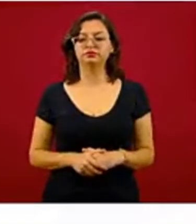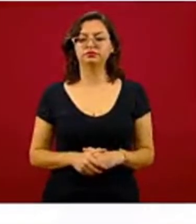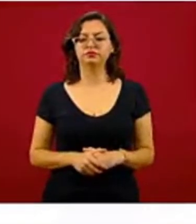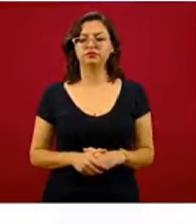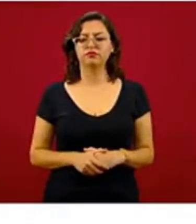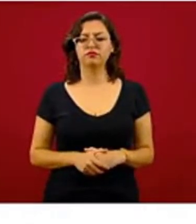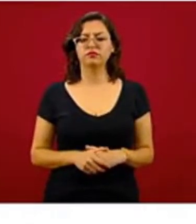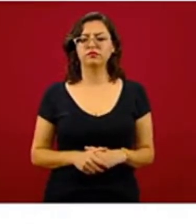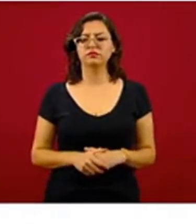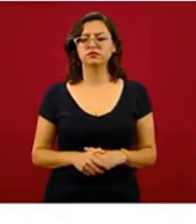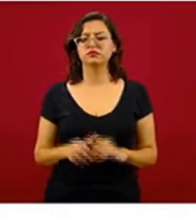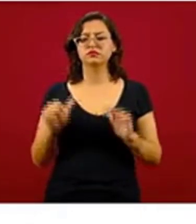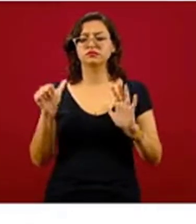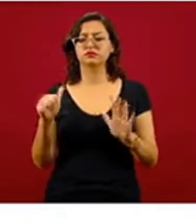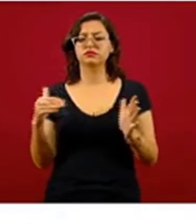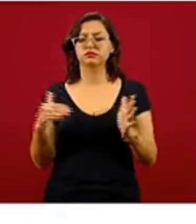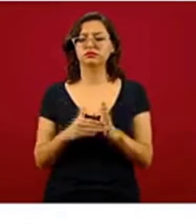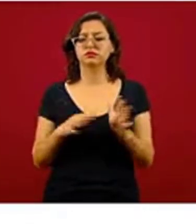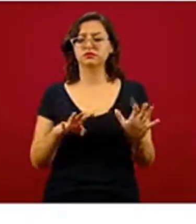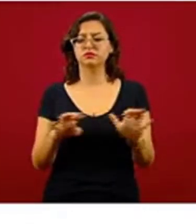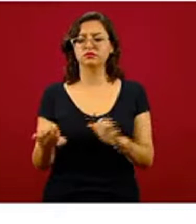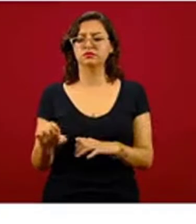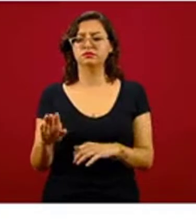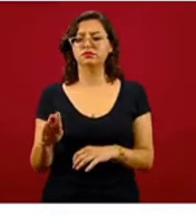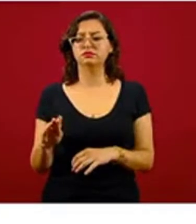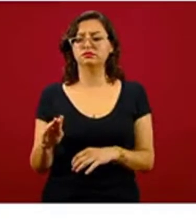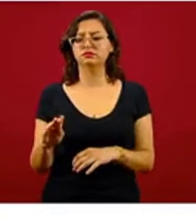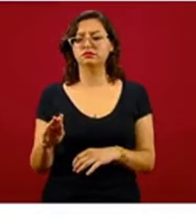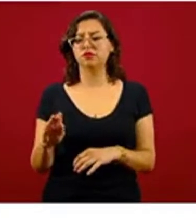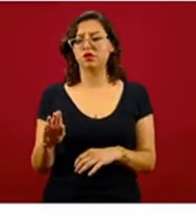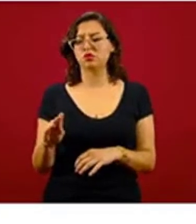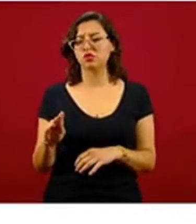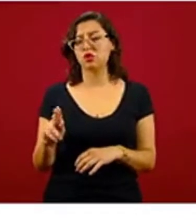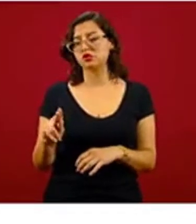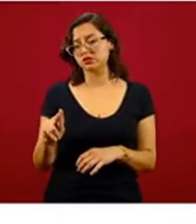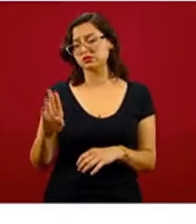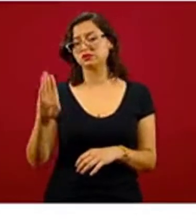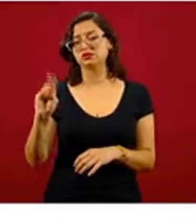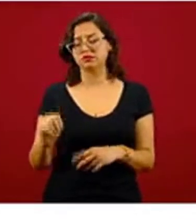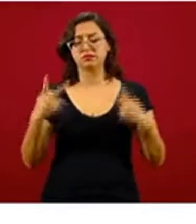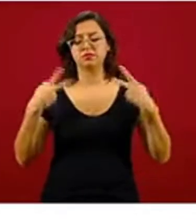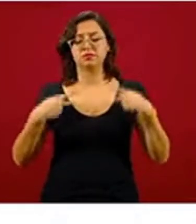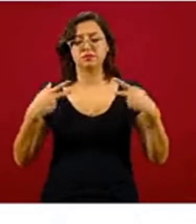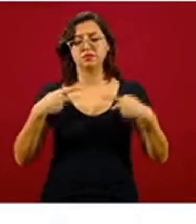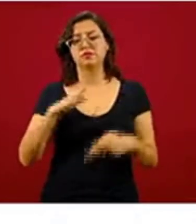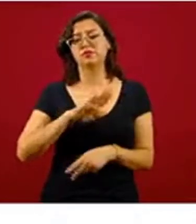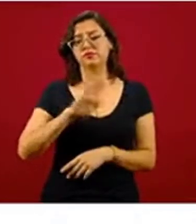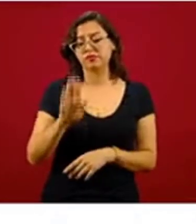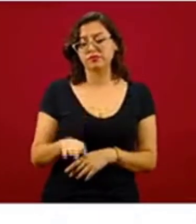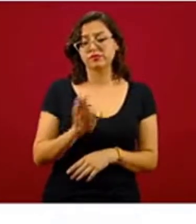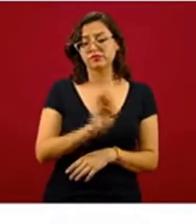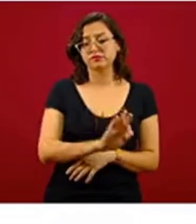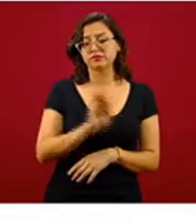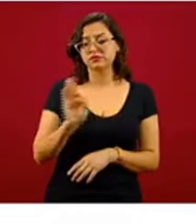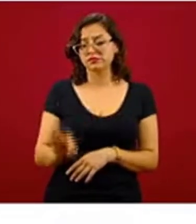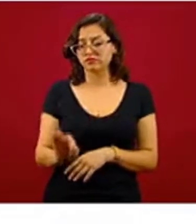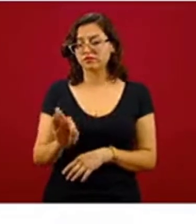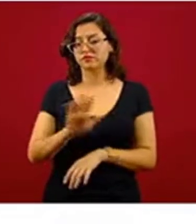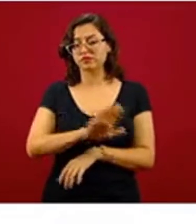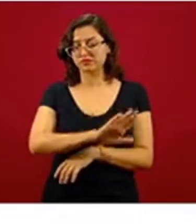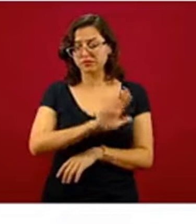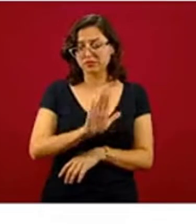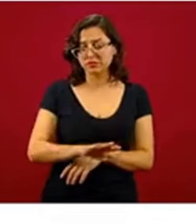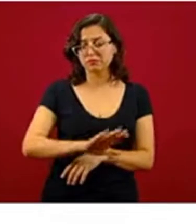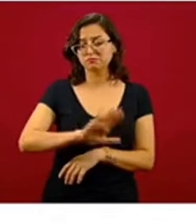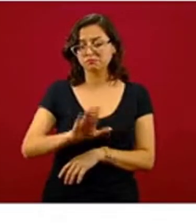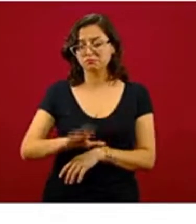las 6.989 defunciones por fecha de ocurrencia, es decir, por la fecha en que fallecieron. Y así también podemos